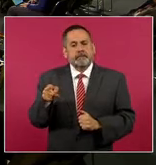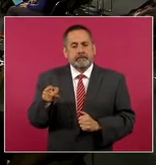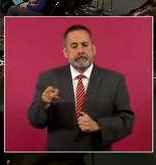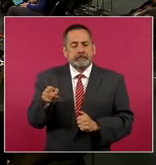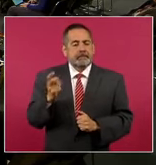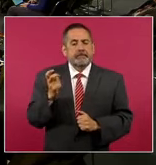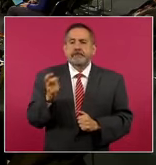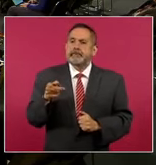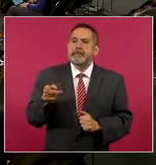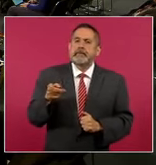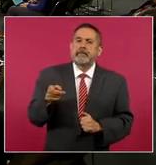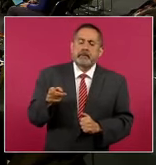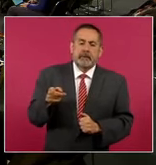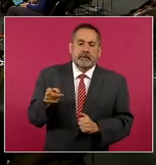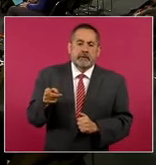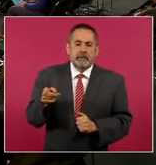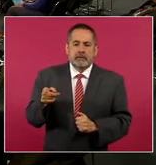era